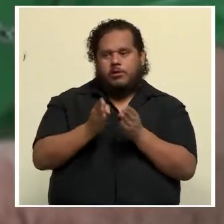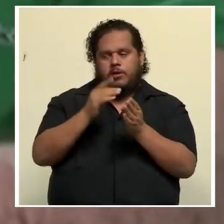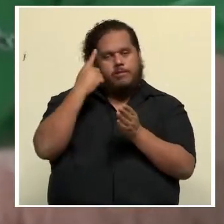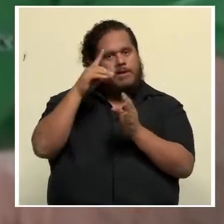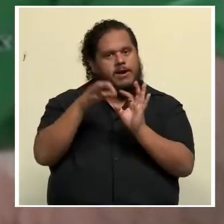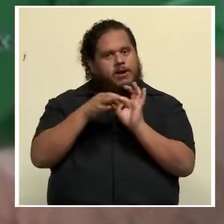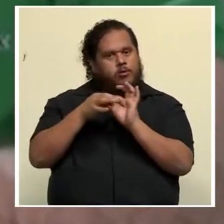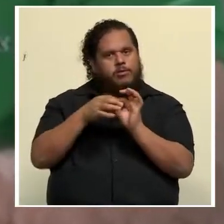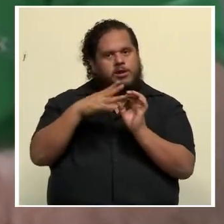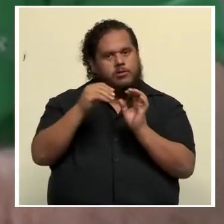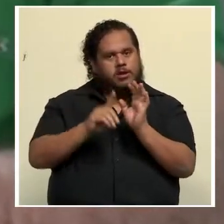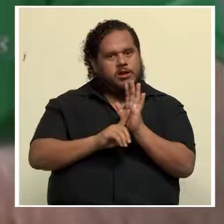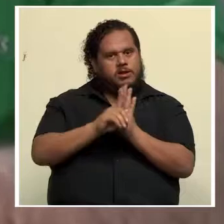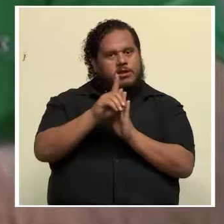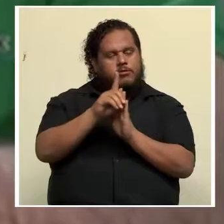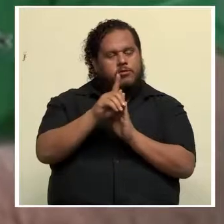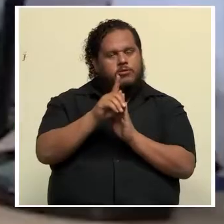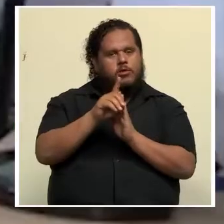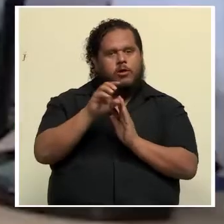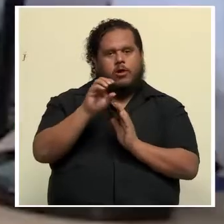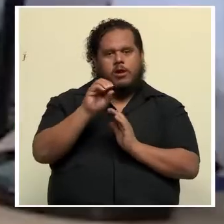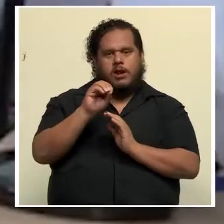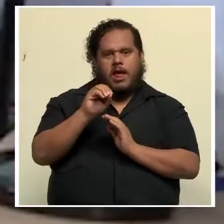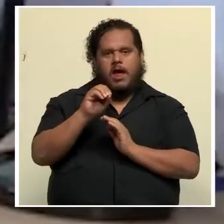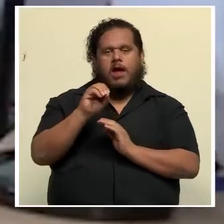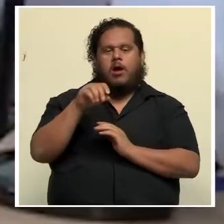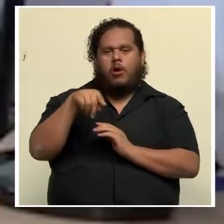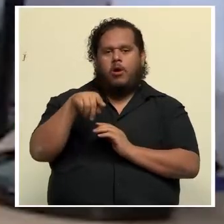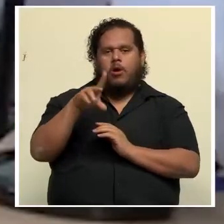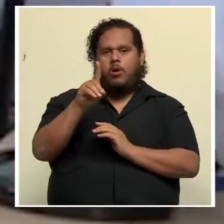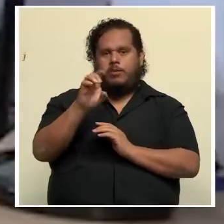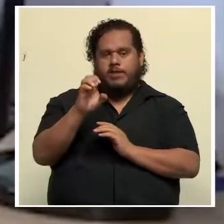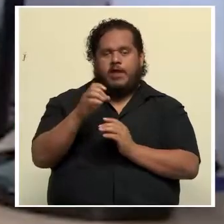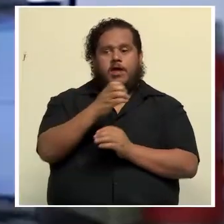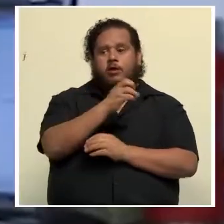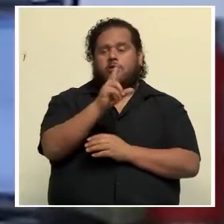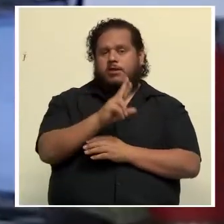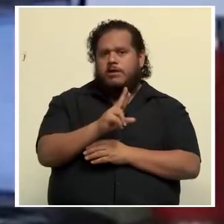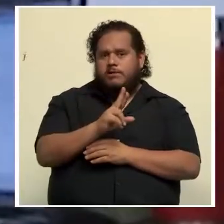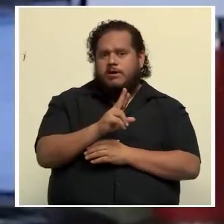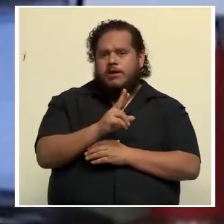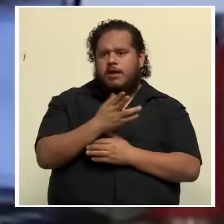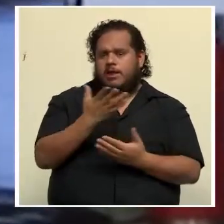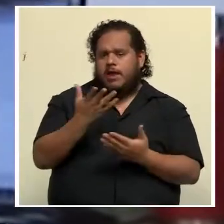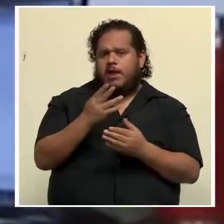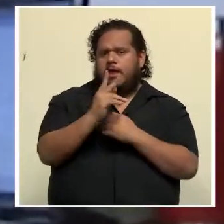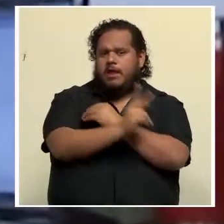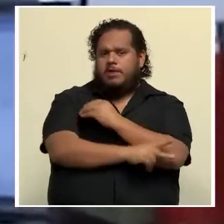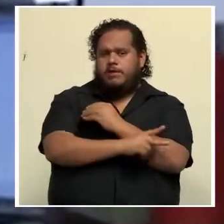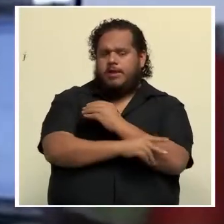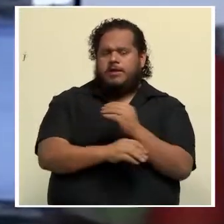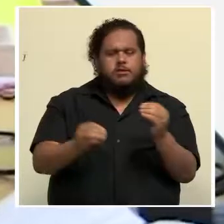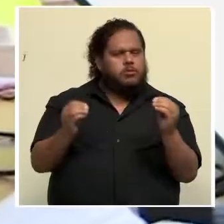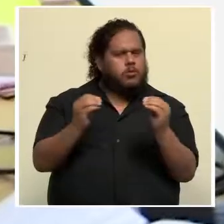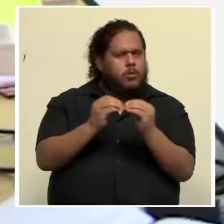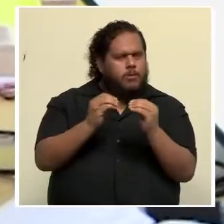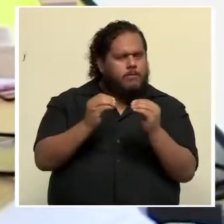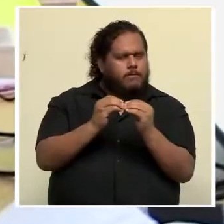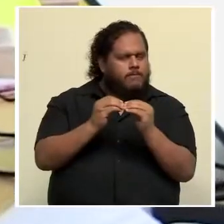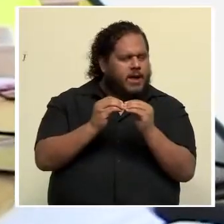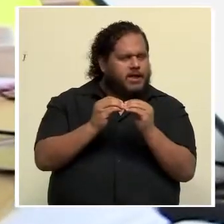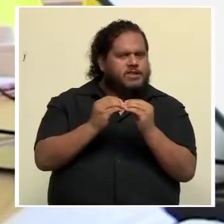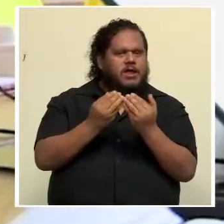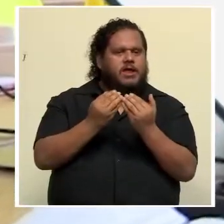Cooperación y el Desarrollo, la OCDE, Costa Rica se encuentra catalogado como el país con mayor